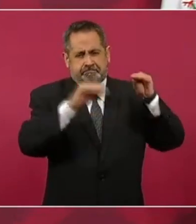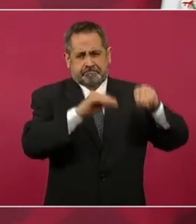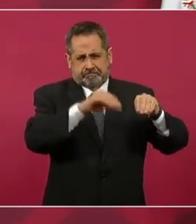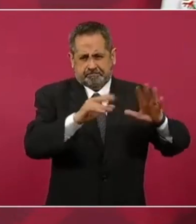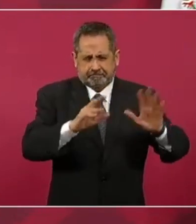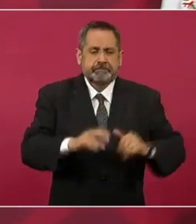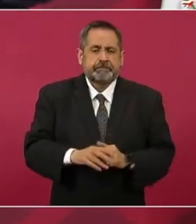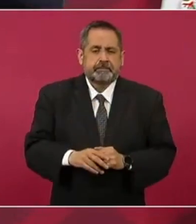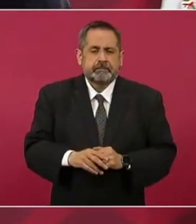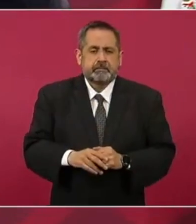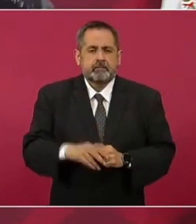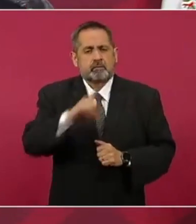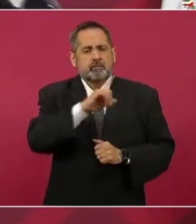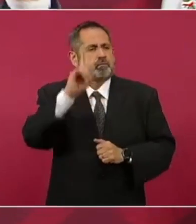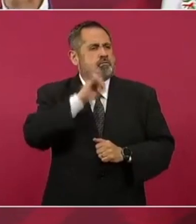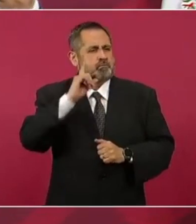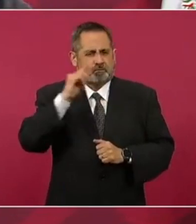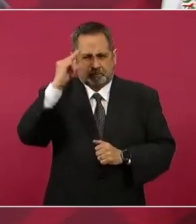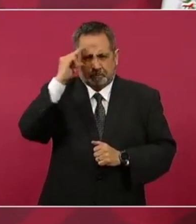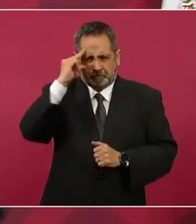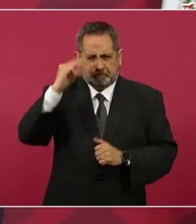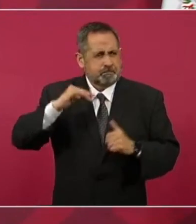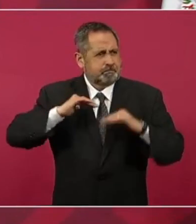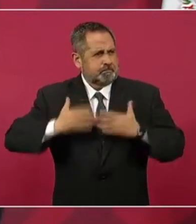Entonces, es una mujer con sus bustos